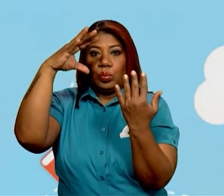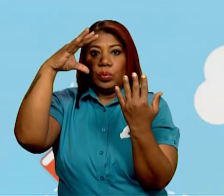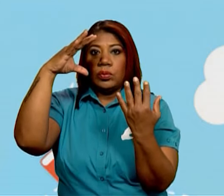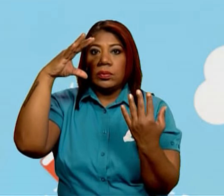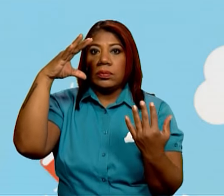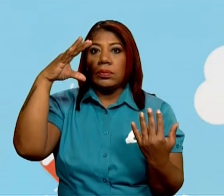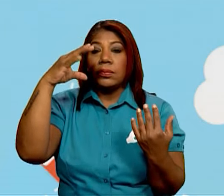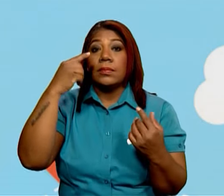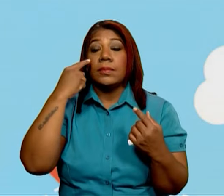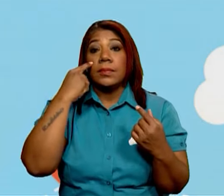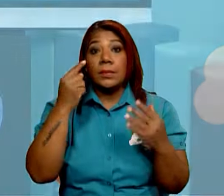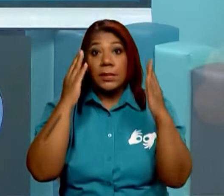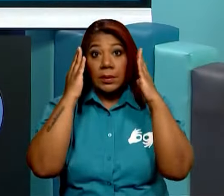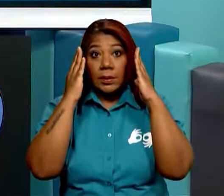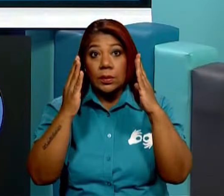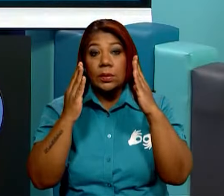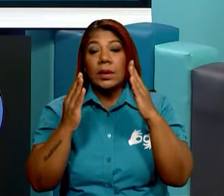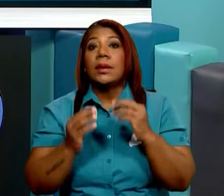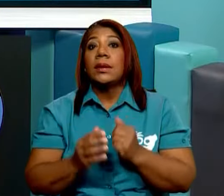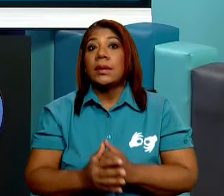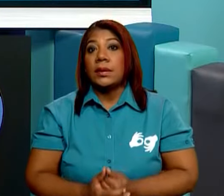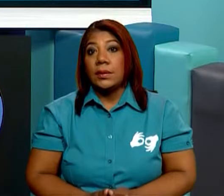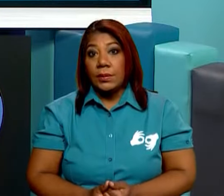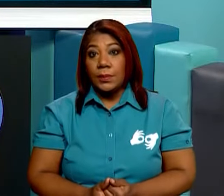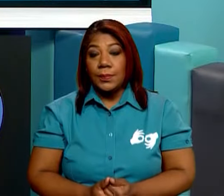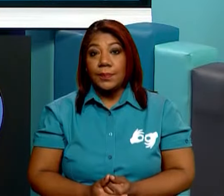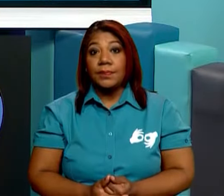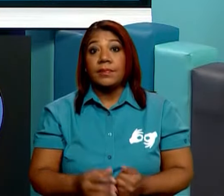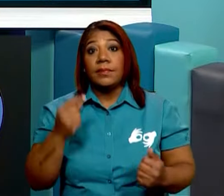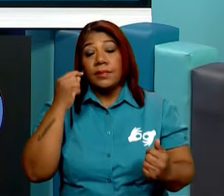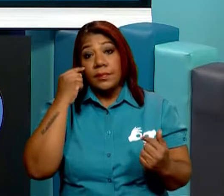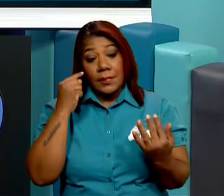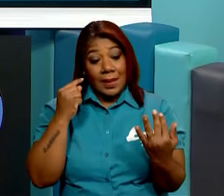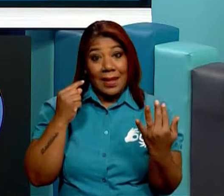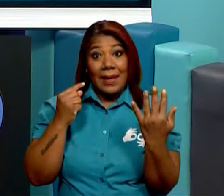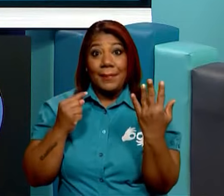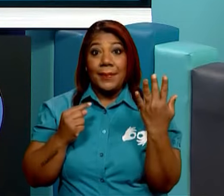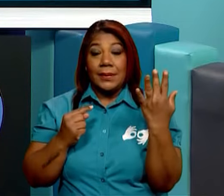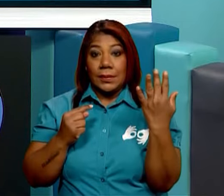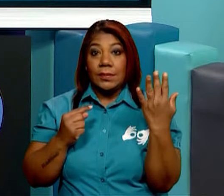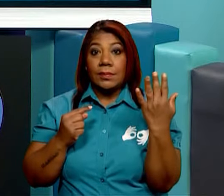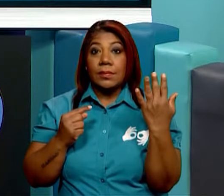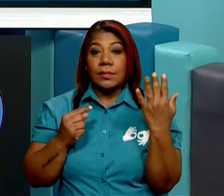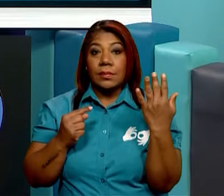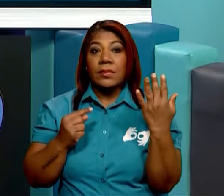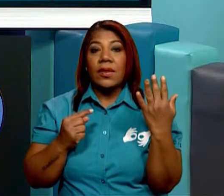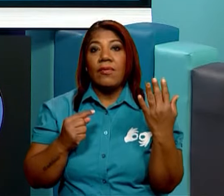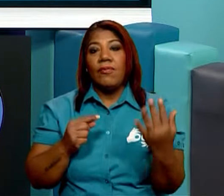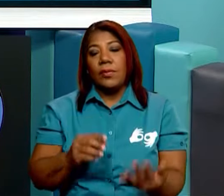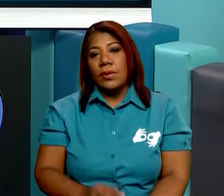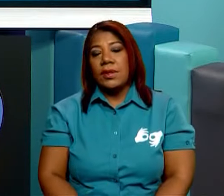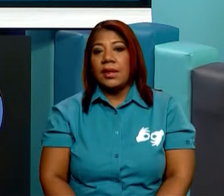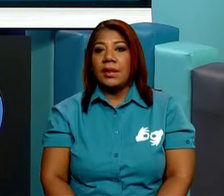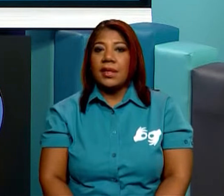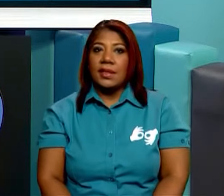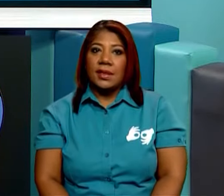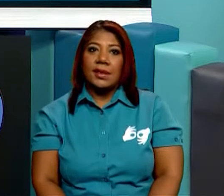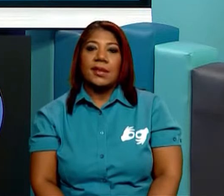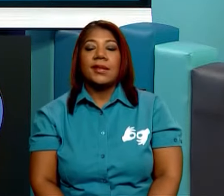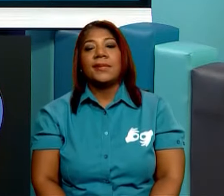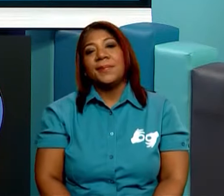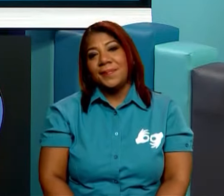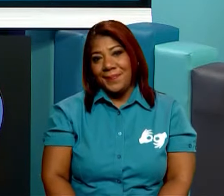Ponme aquí atención. Mírame. La planta, dice, ella hace su propio